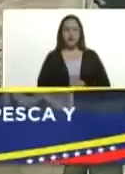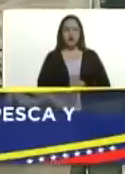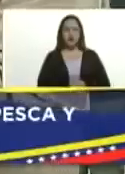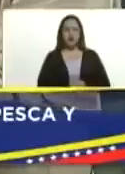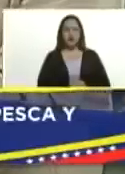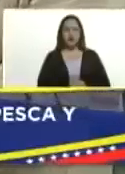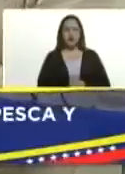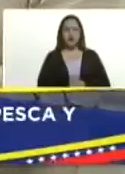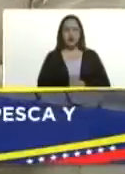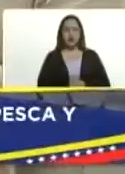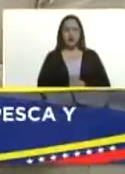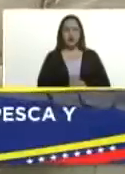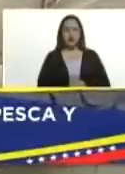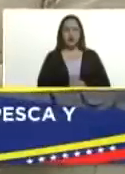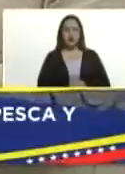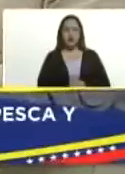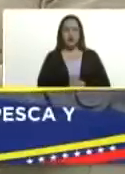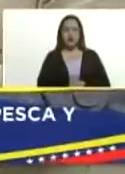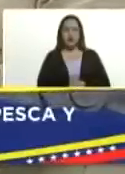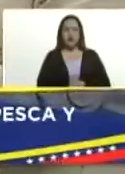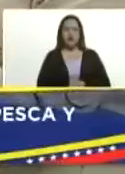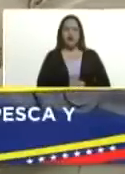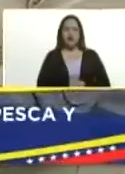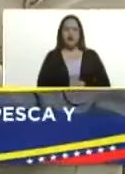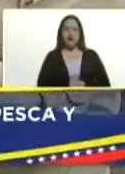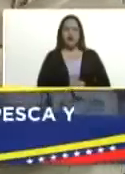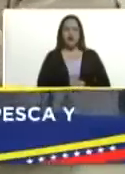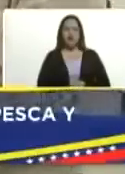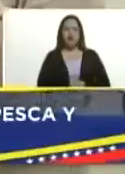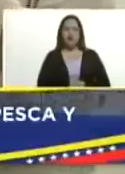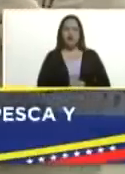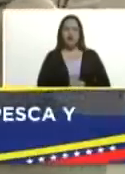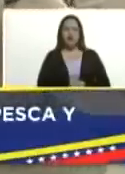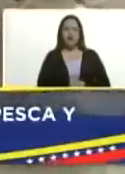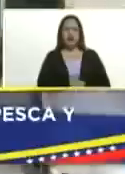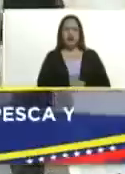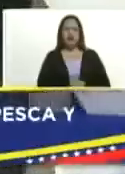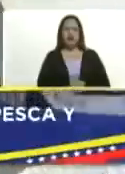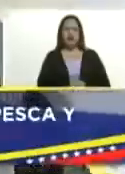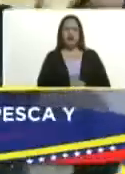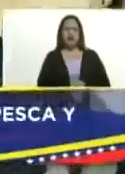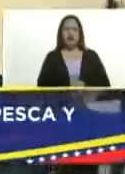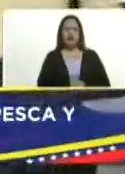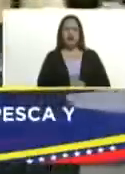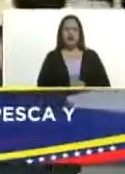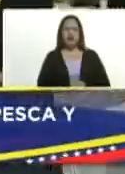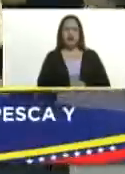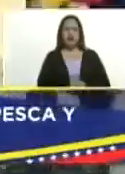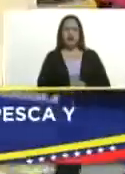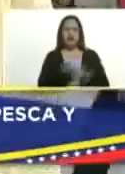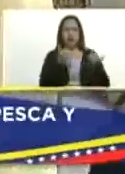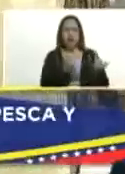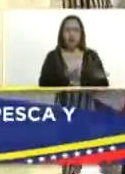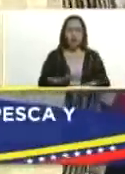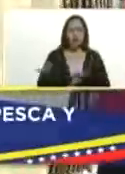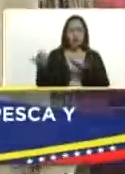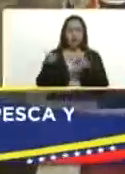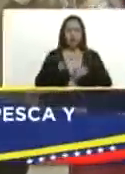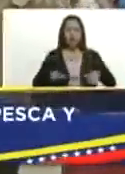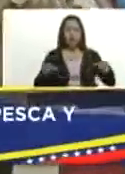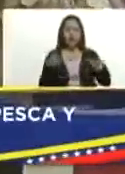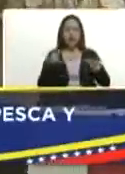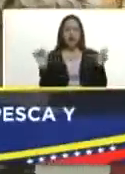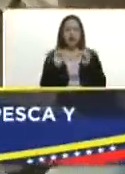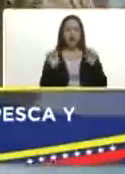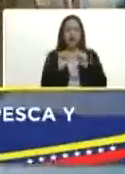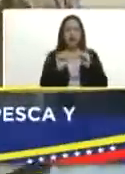Frescas. Las sales de especies frescas. Vamos ahora a la que está congelada. Ahora vamos a la sala congelada. Toma